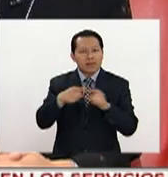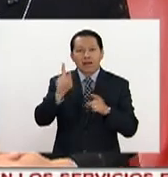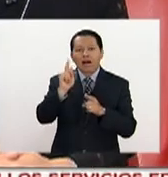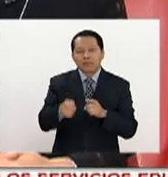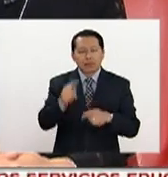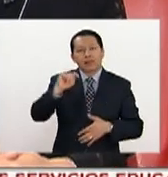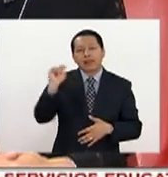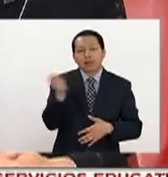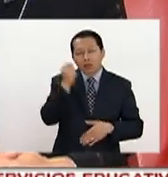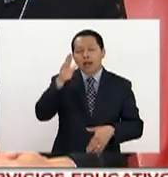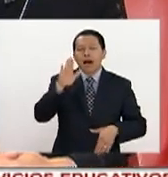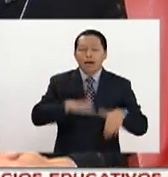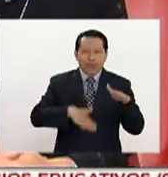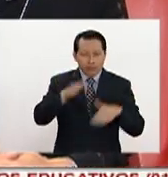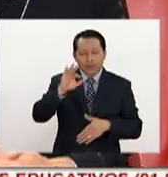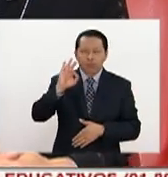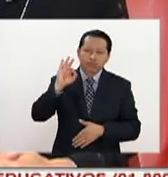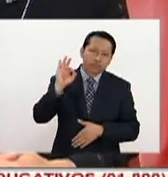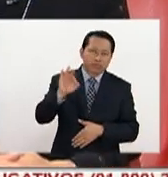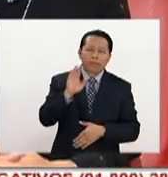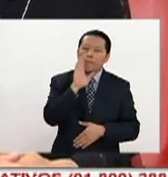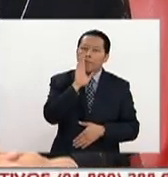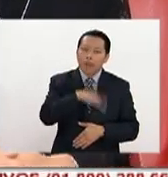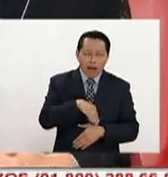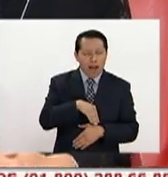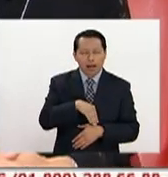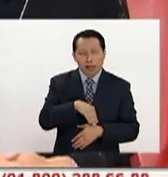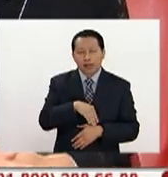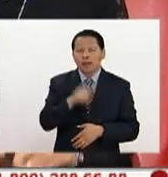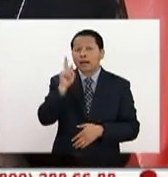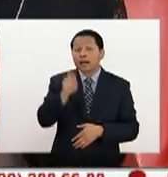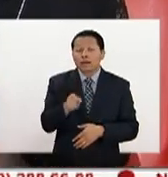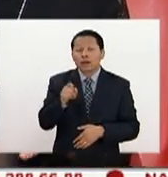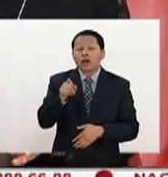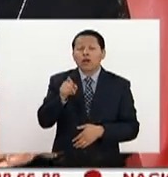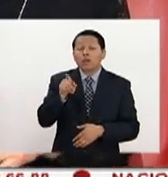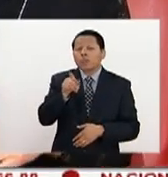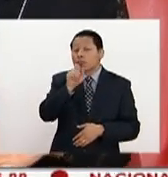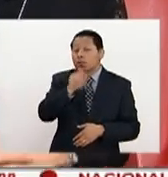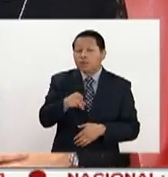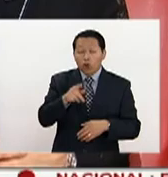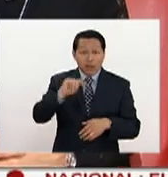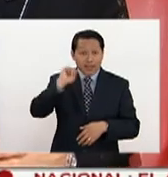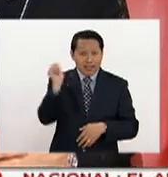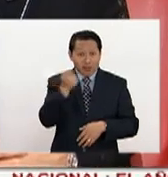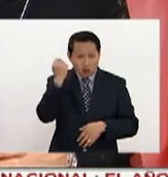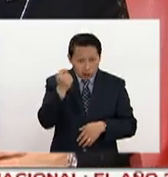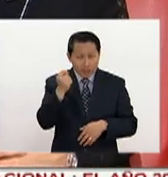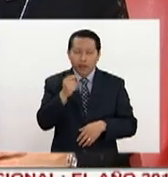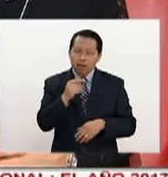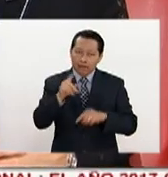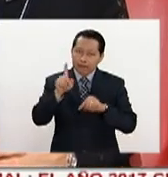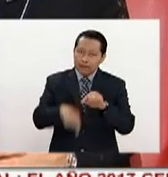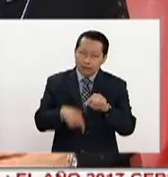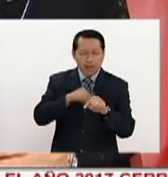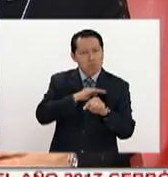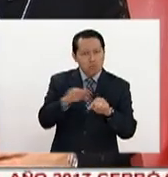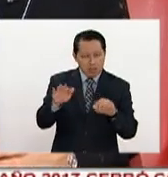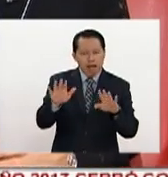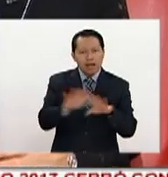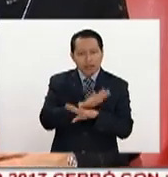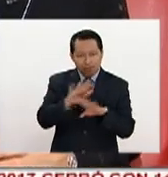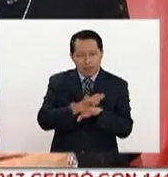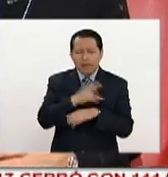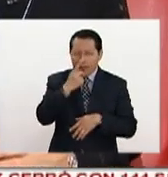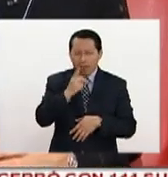a veces tiene malas influencias. Usted, con el hecho de reprimir la tecnología, puede cambiar muchas cosas. Y me dijo,